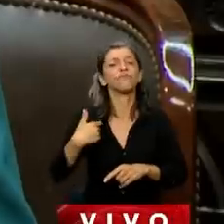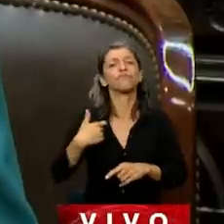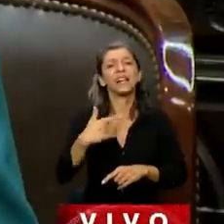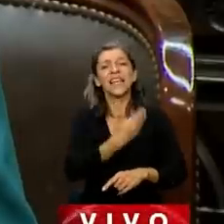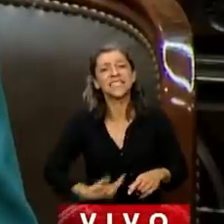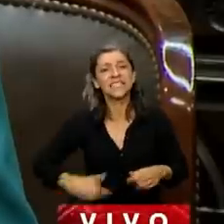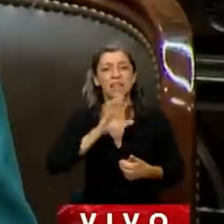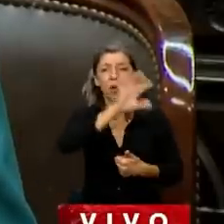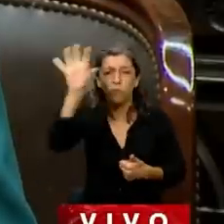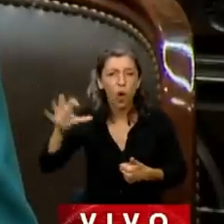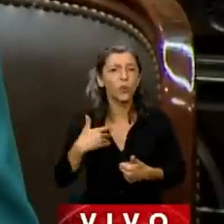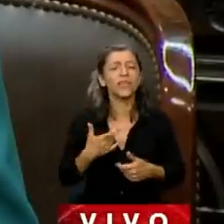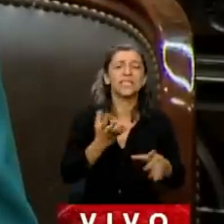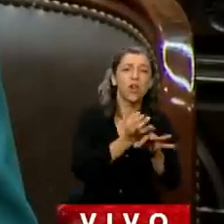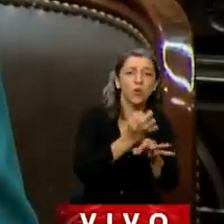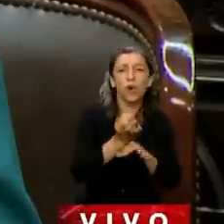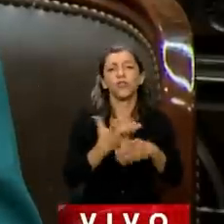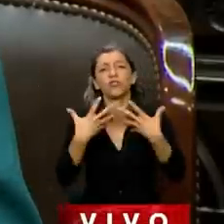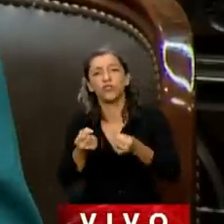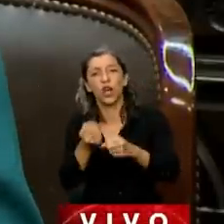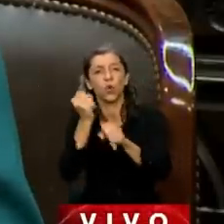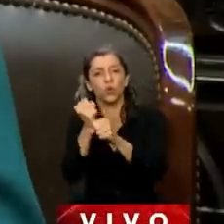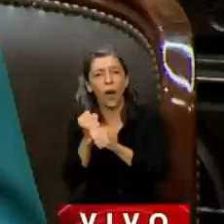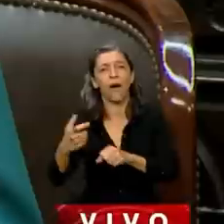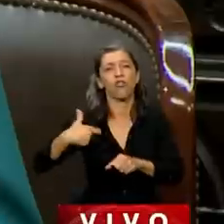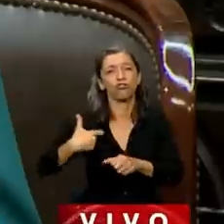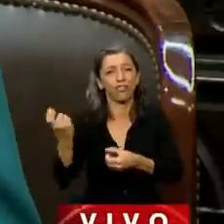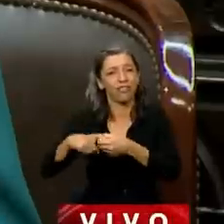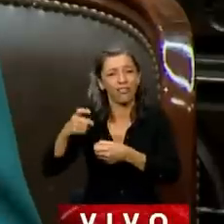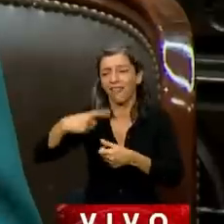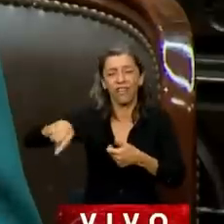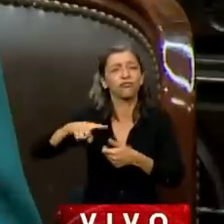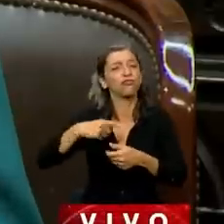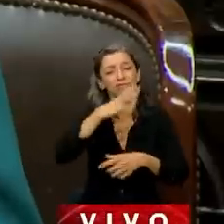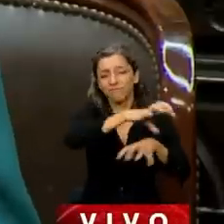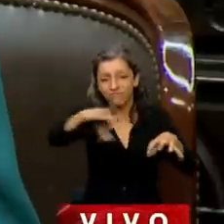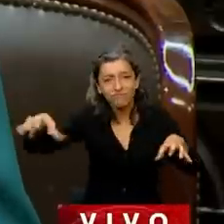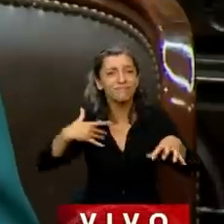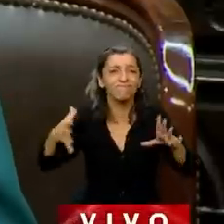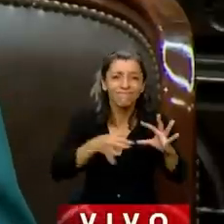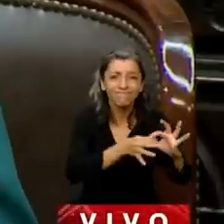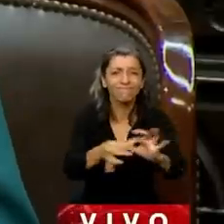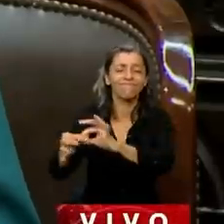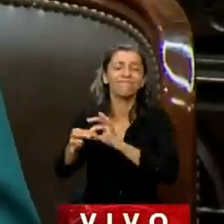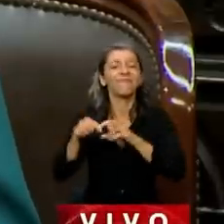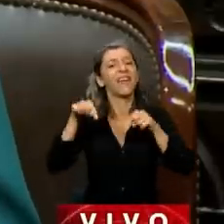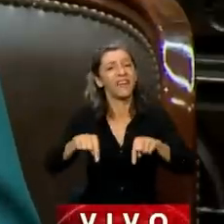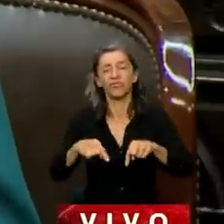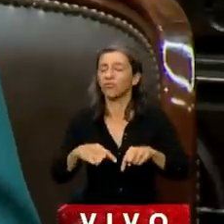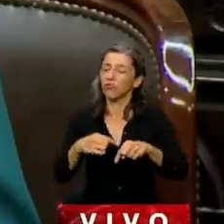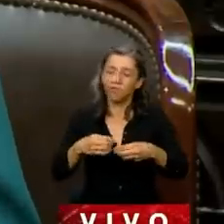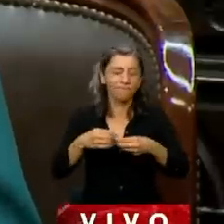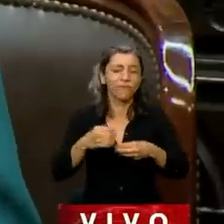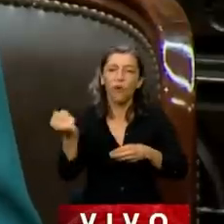Provinciales, carteras de salud, educación, trabajo, organizaciones sindicales y otras instituciones, es un gran paso